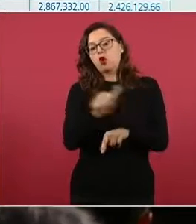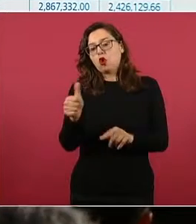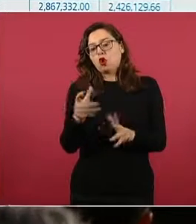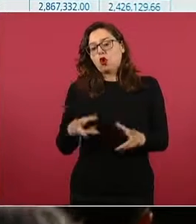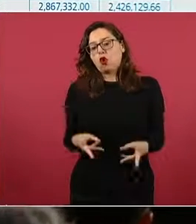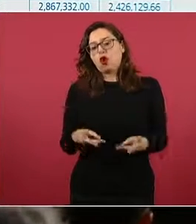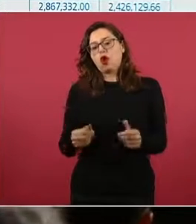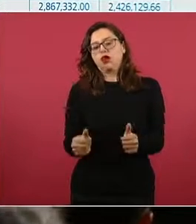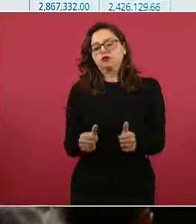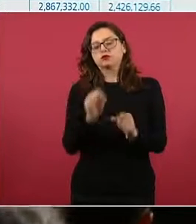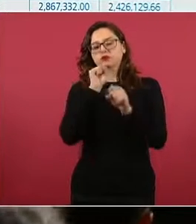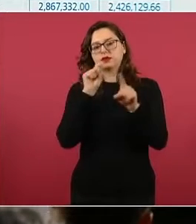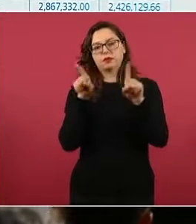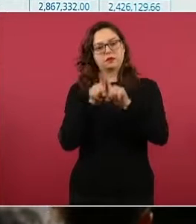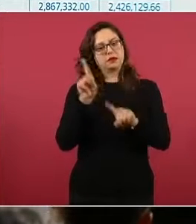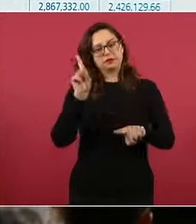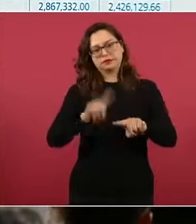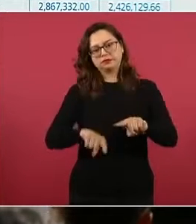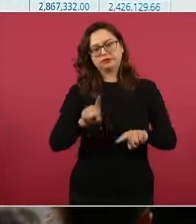sus